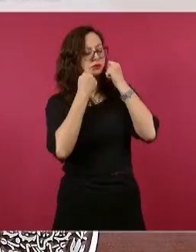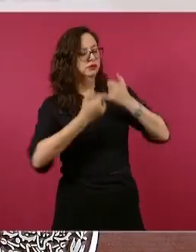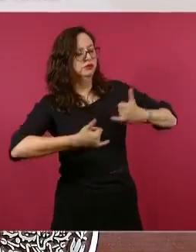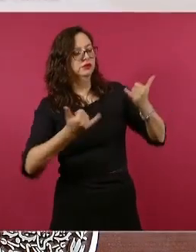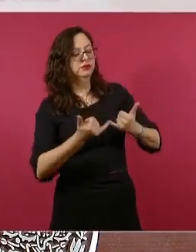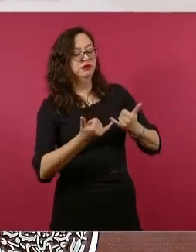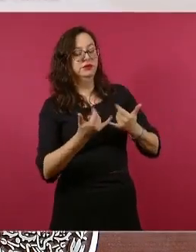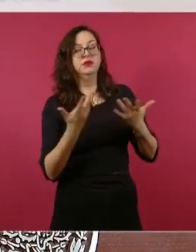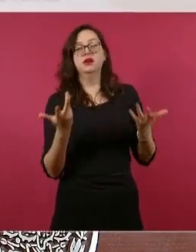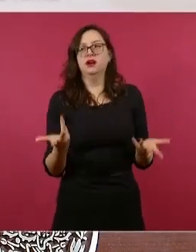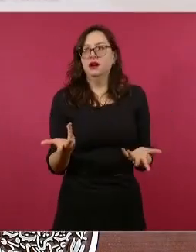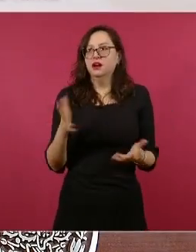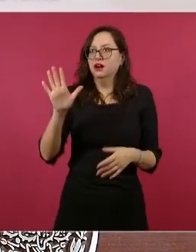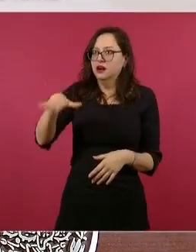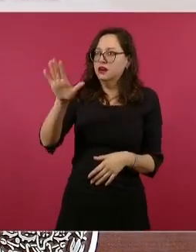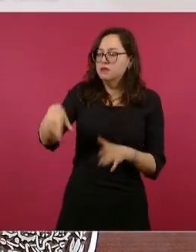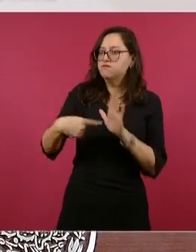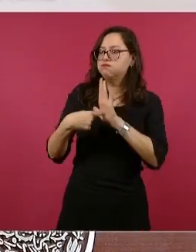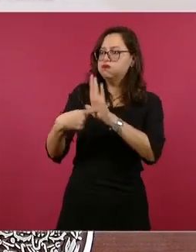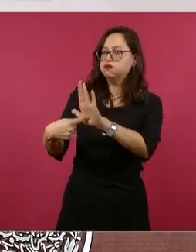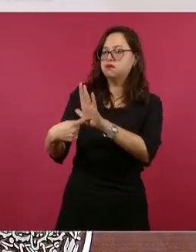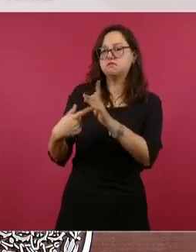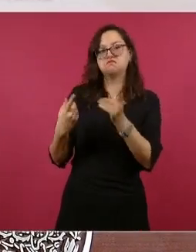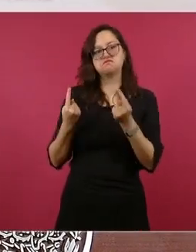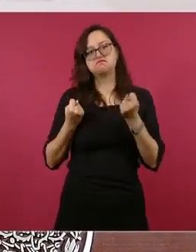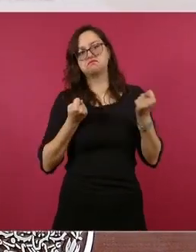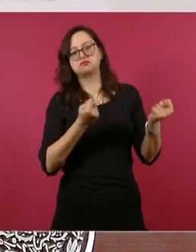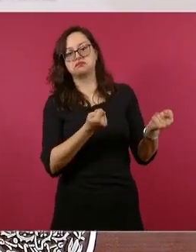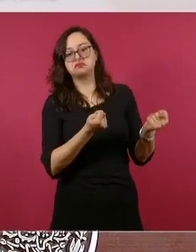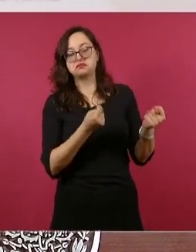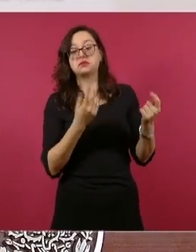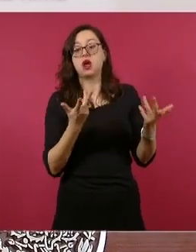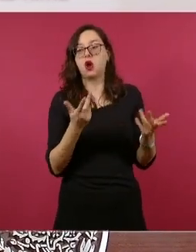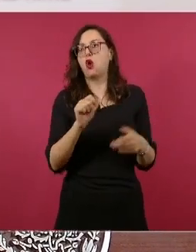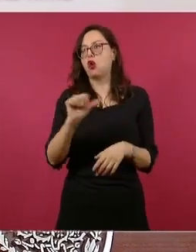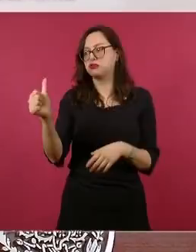proyecto original, pero hay quienes